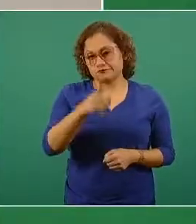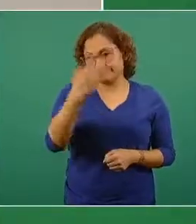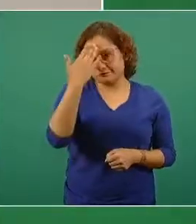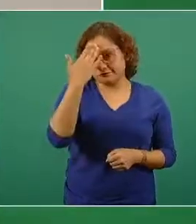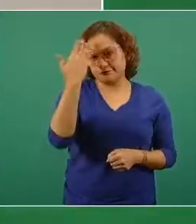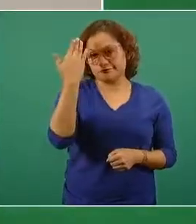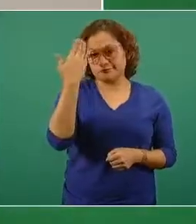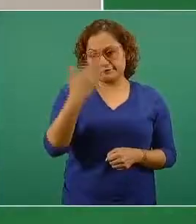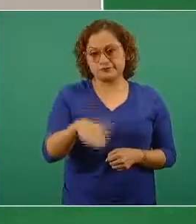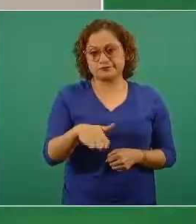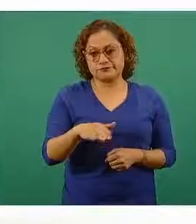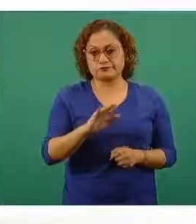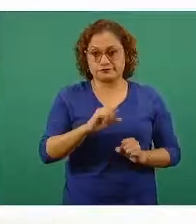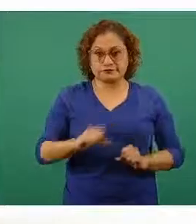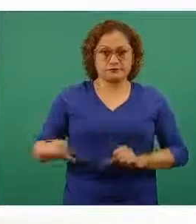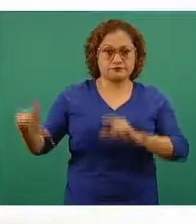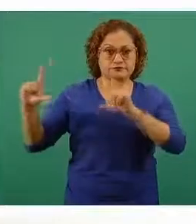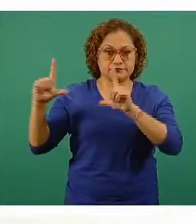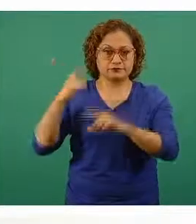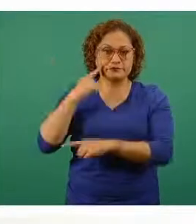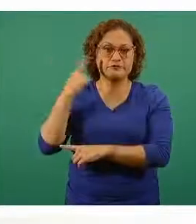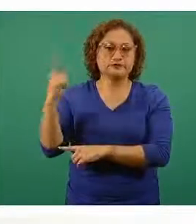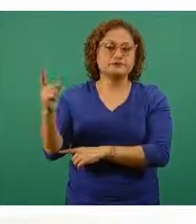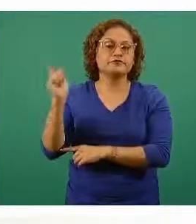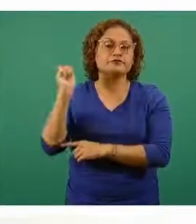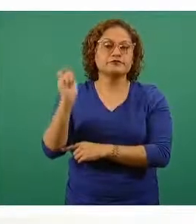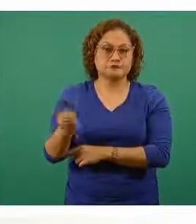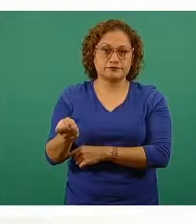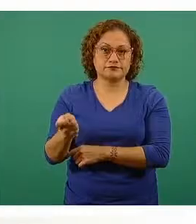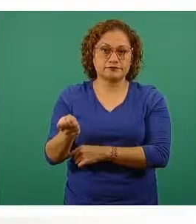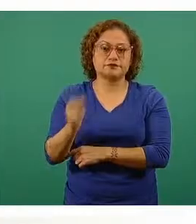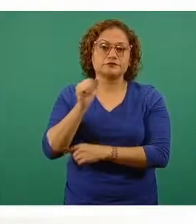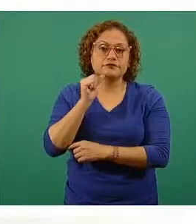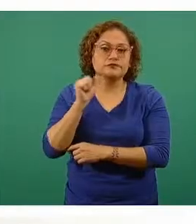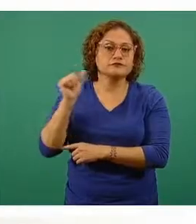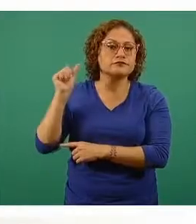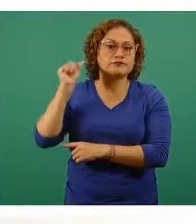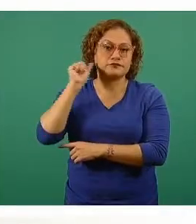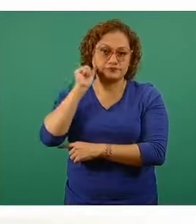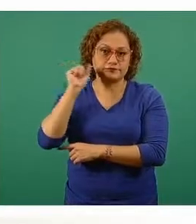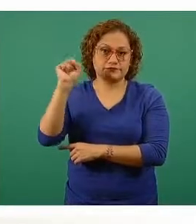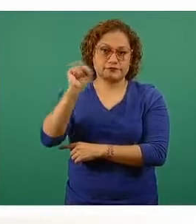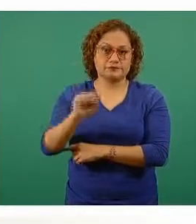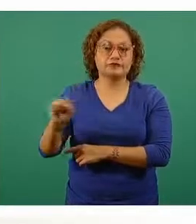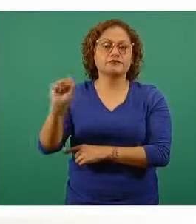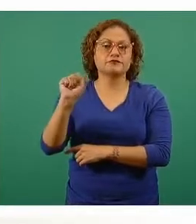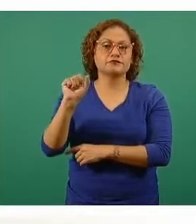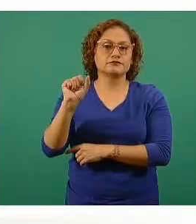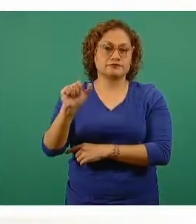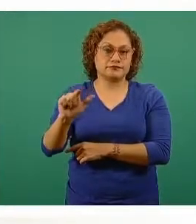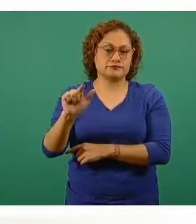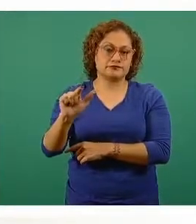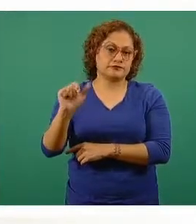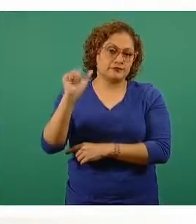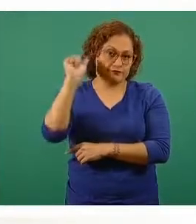ver ustedes ya en pantalla, tenemos el corte del día de ayer, sábado 16 de abril,